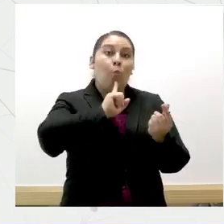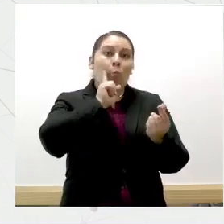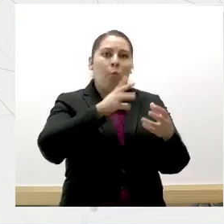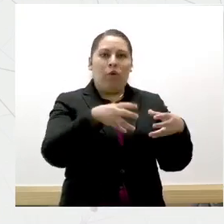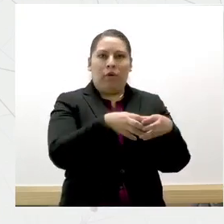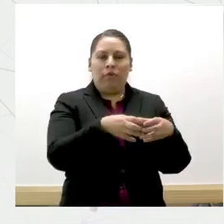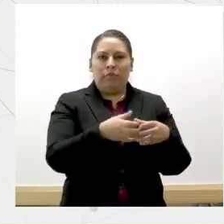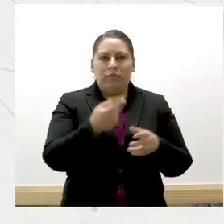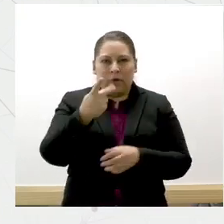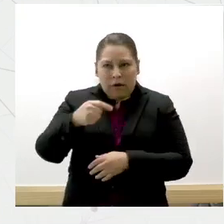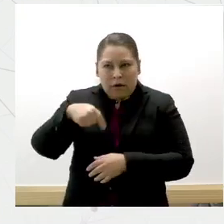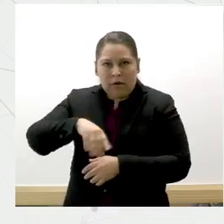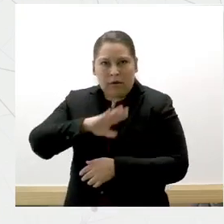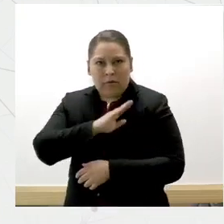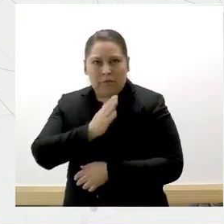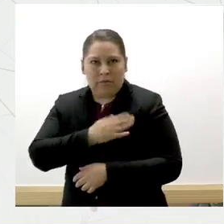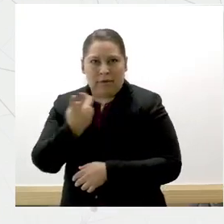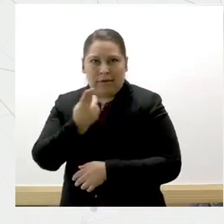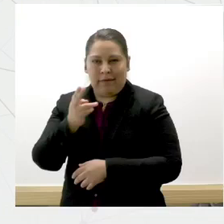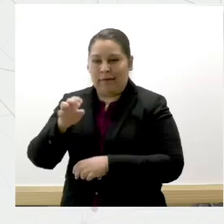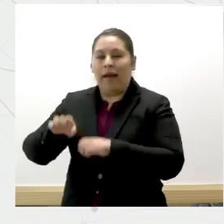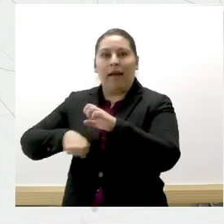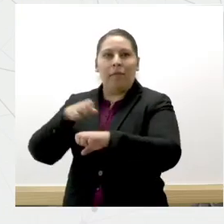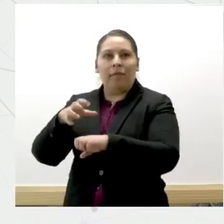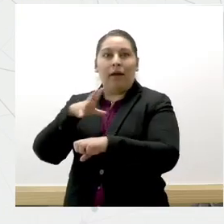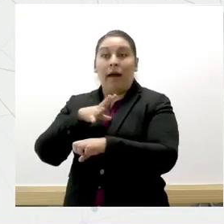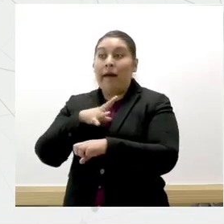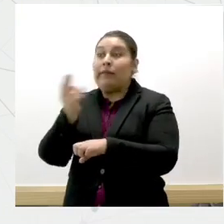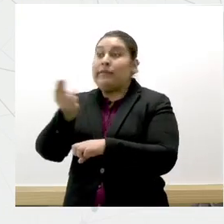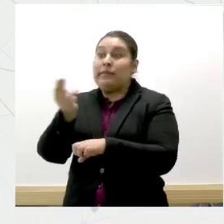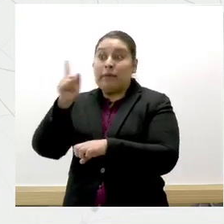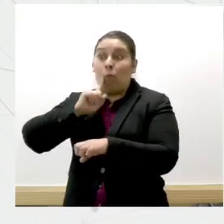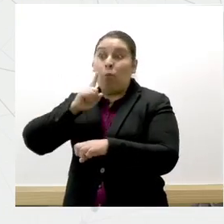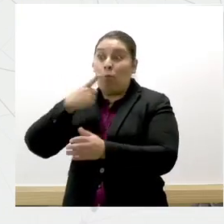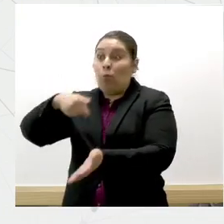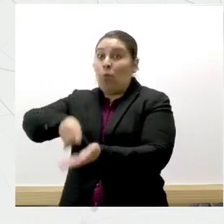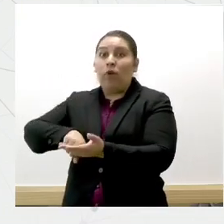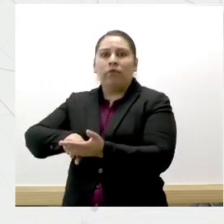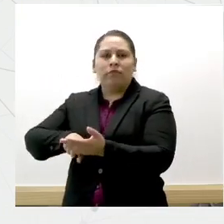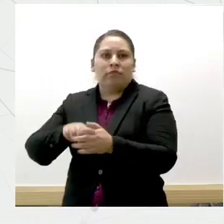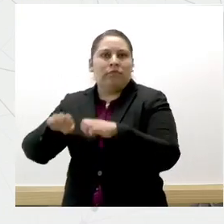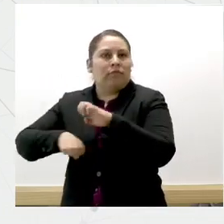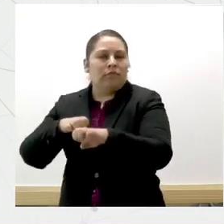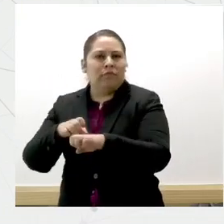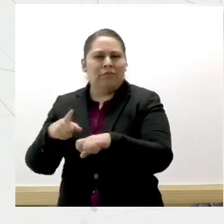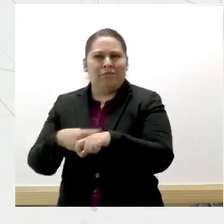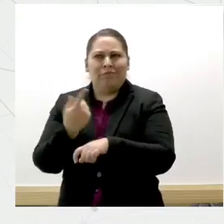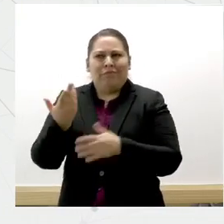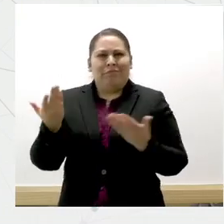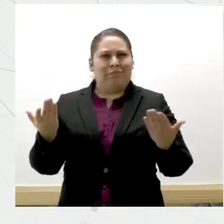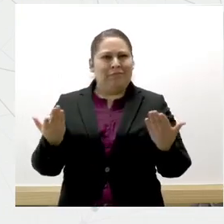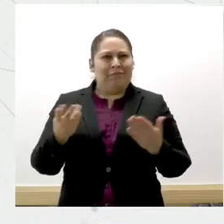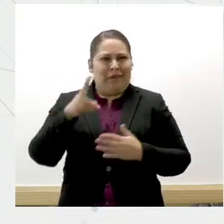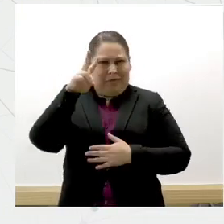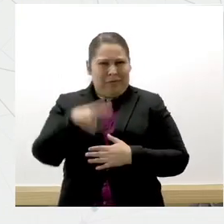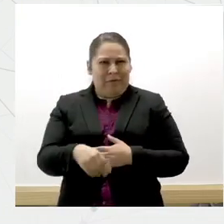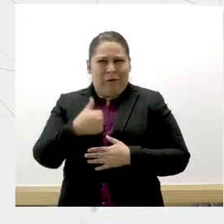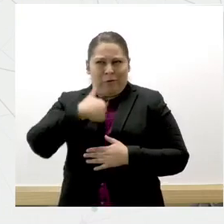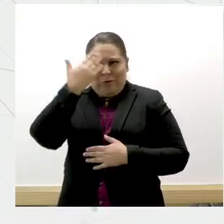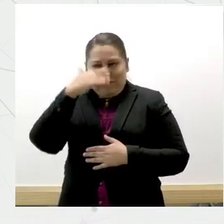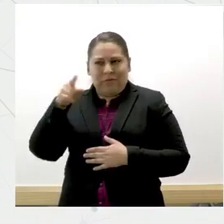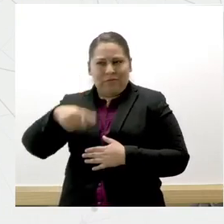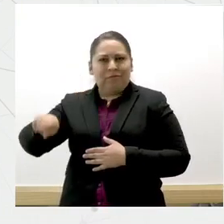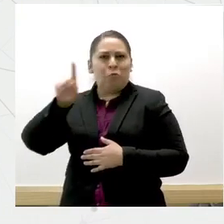empresas cuotas, de que tiene que haber mujeres. ¿Por qué? Porque llegaremos por mérito. No me cabe duda de las que entren por cuota van a tener mérito